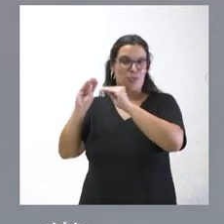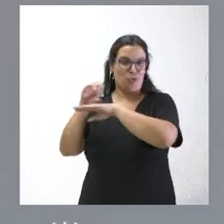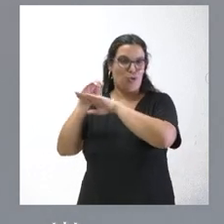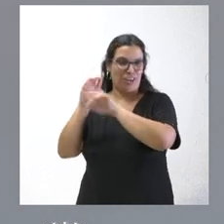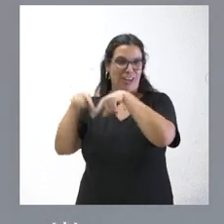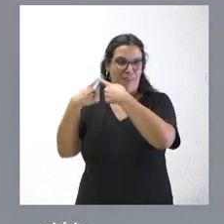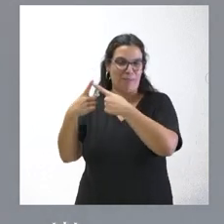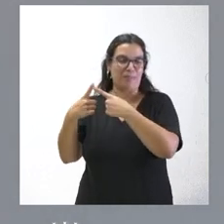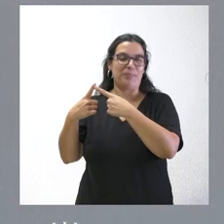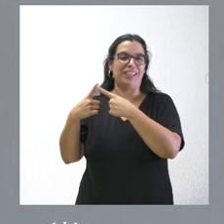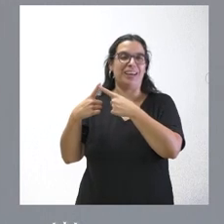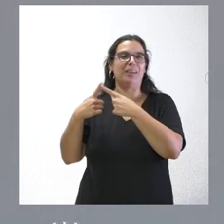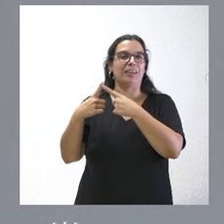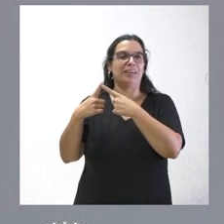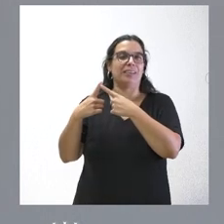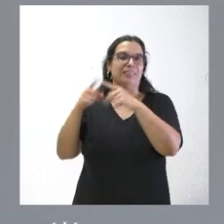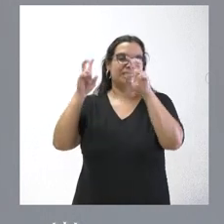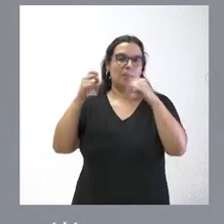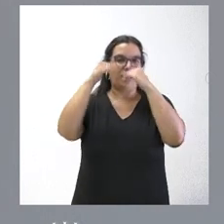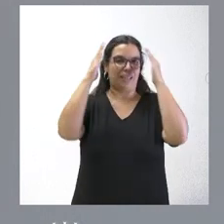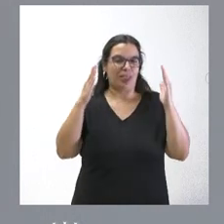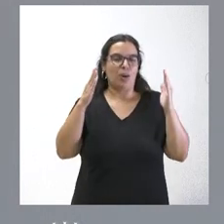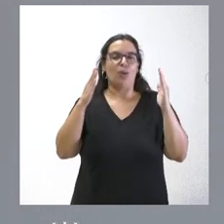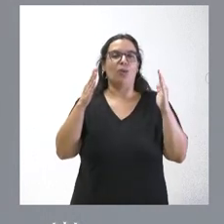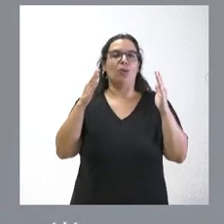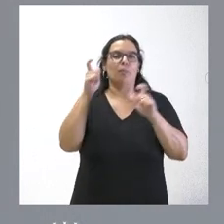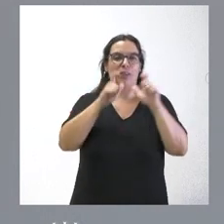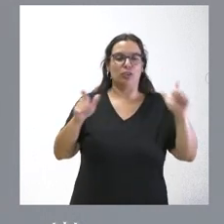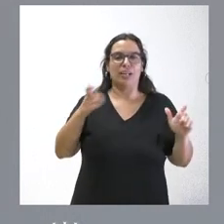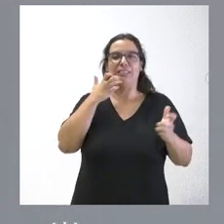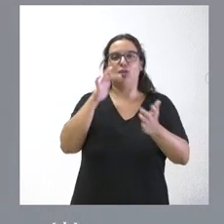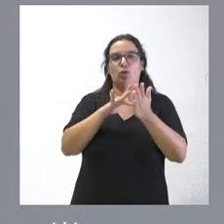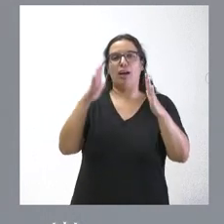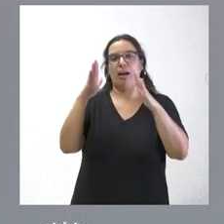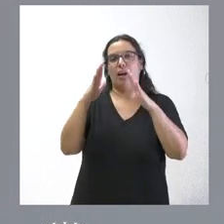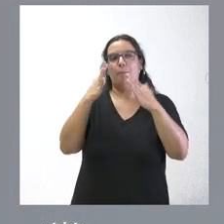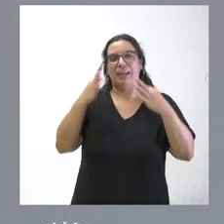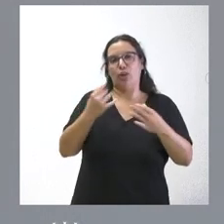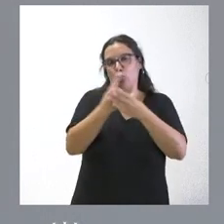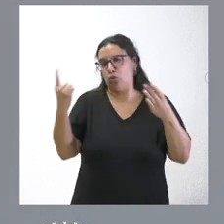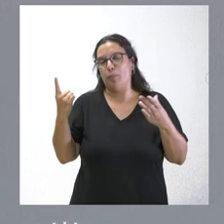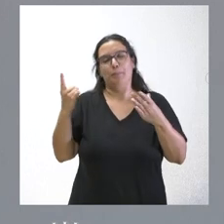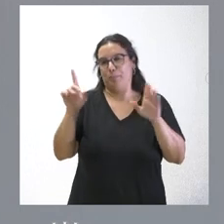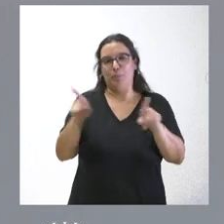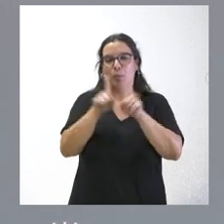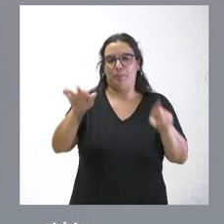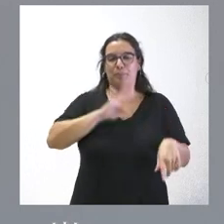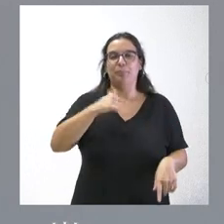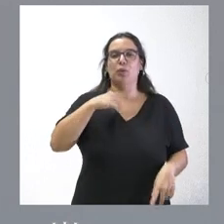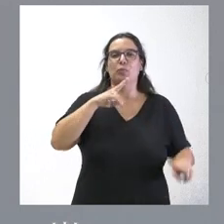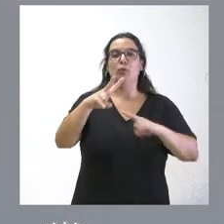consejería de familia en materia de atender a las personas que están en riesgo de exclusión social nosotros